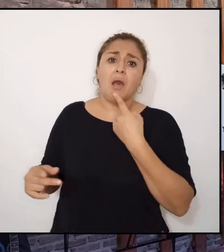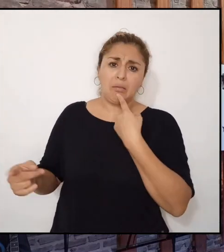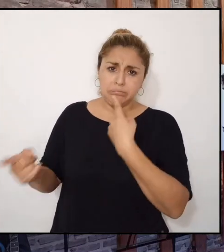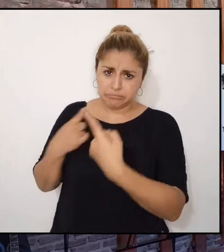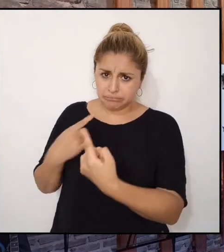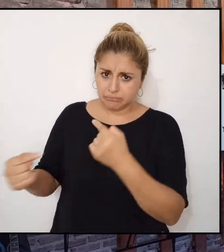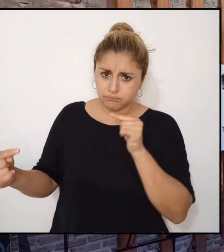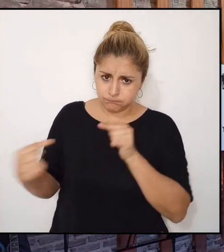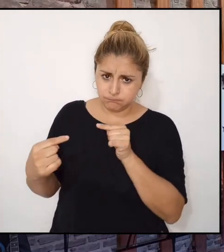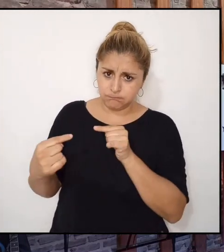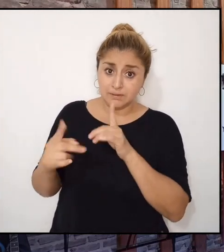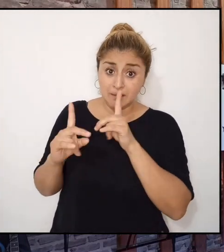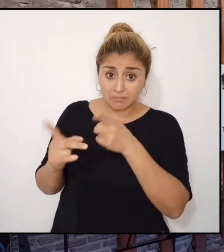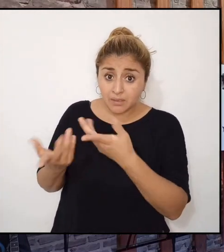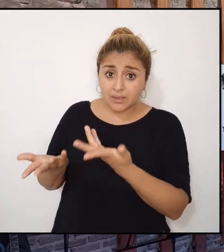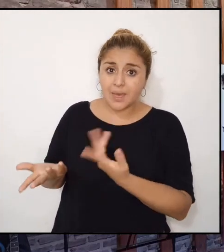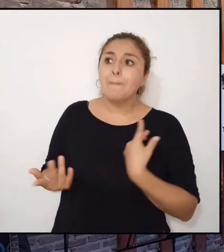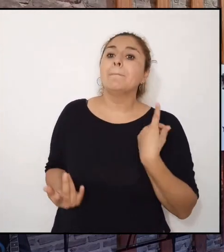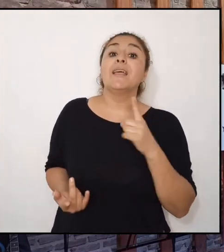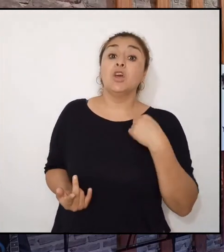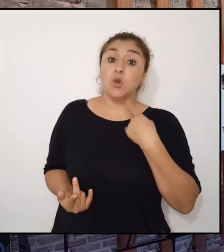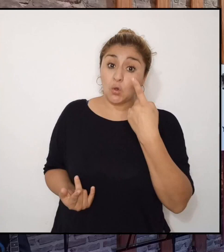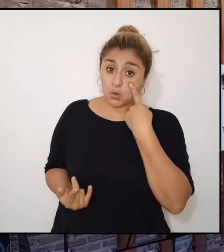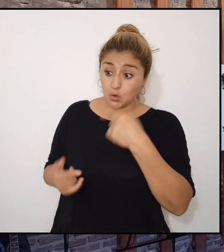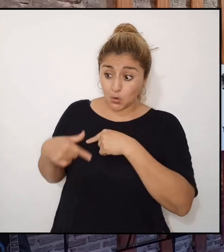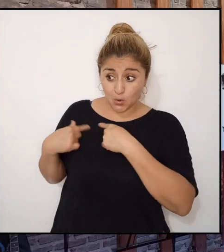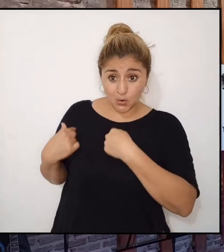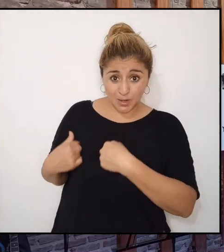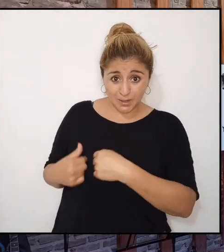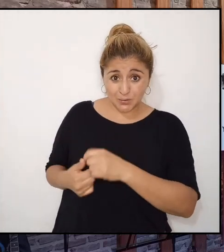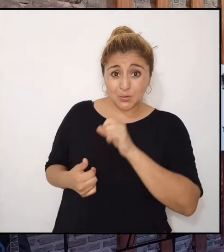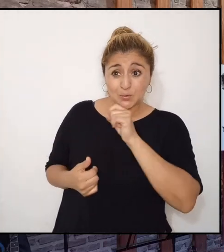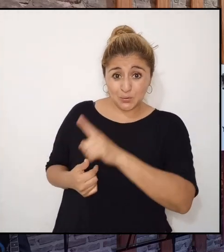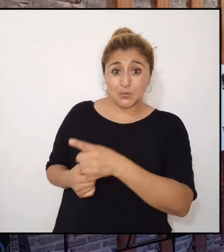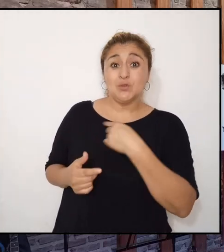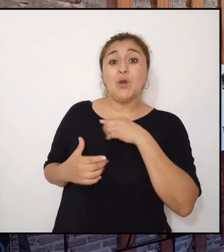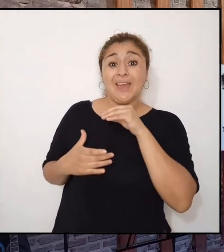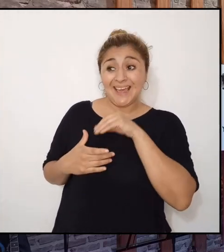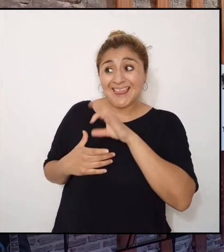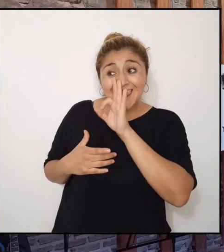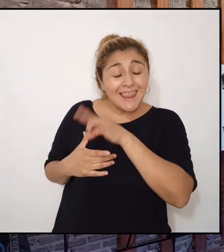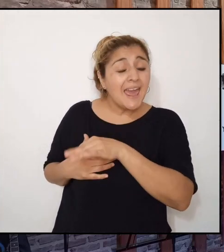pero conozco su vida, su corazón, que ama a Dios,